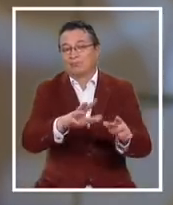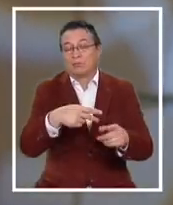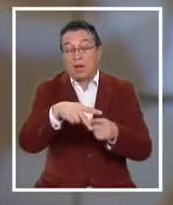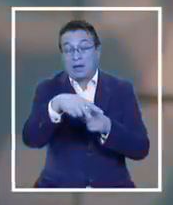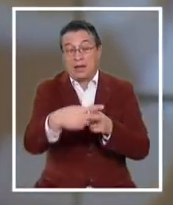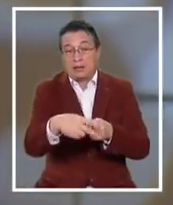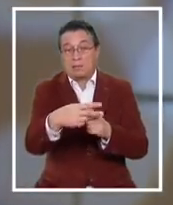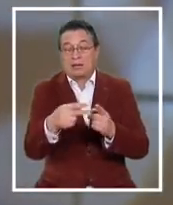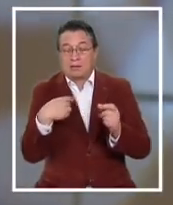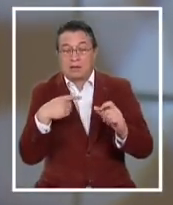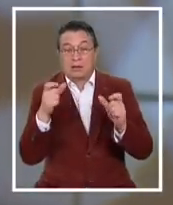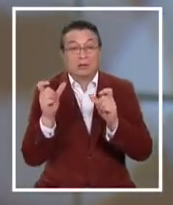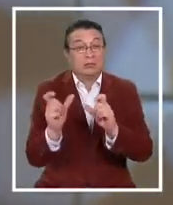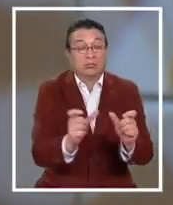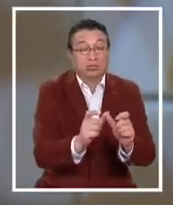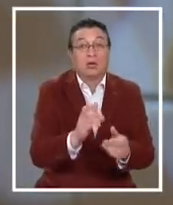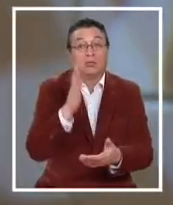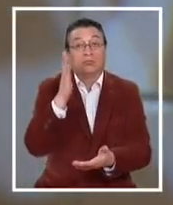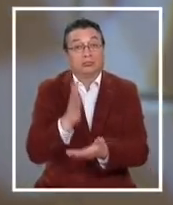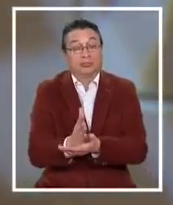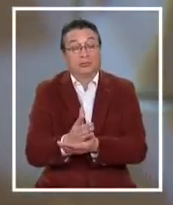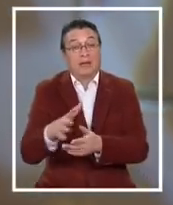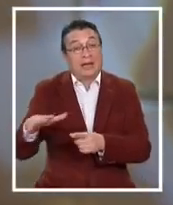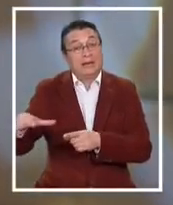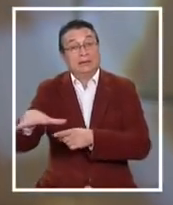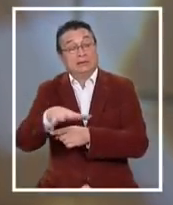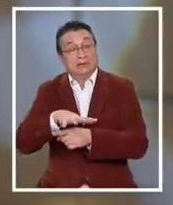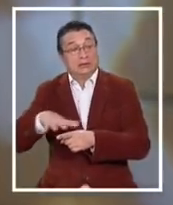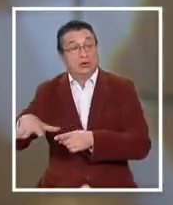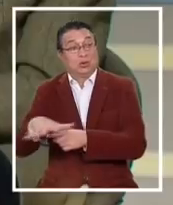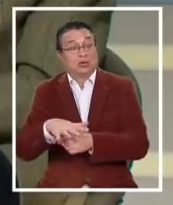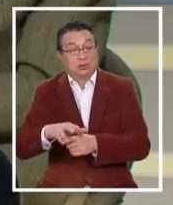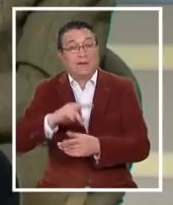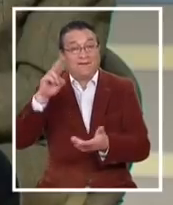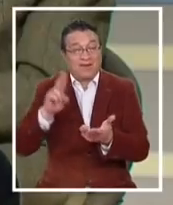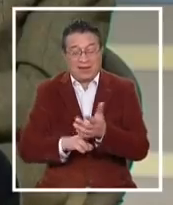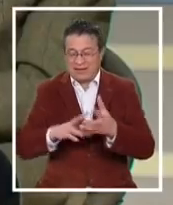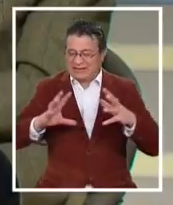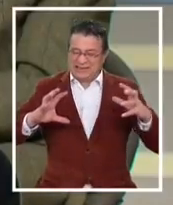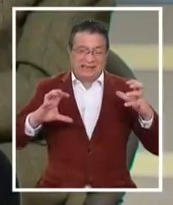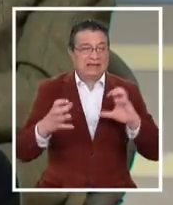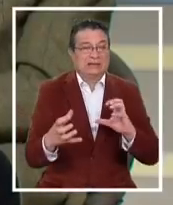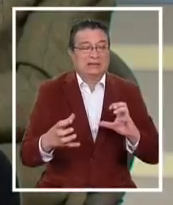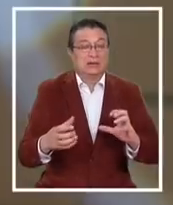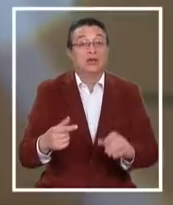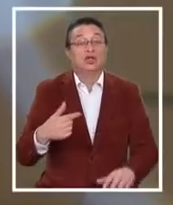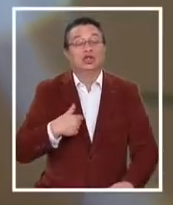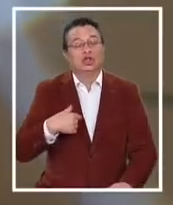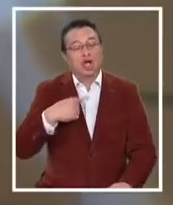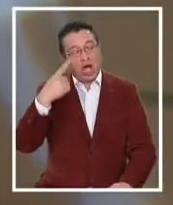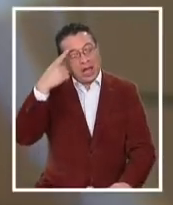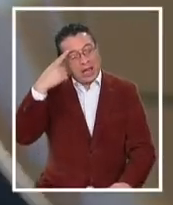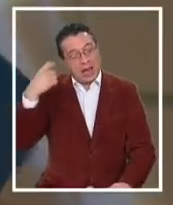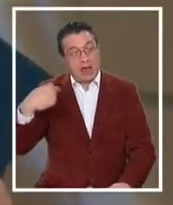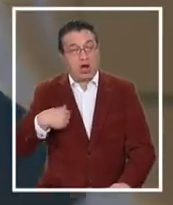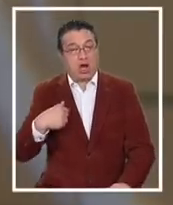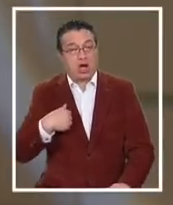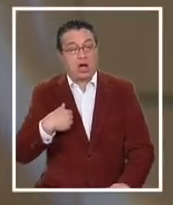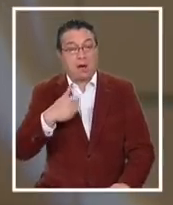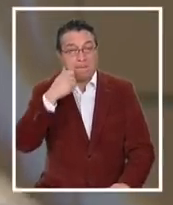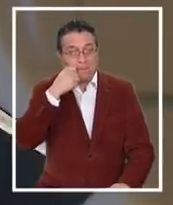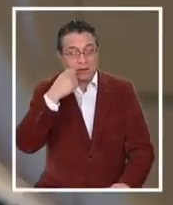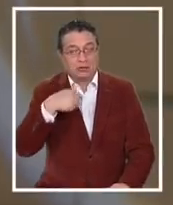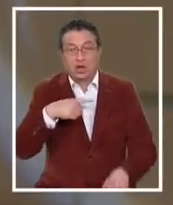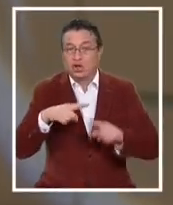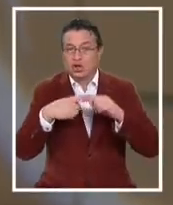herramienta de fiscalización que corresponde ante una situación que es realmente catastrófica. Ahora, ¿qué es lo que creo yo personalmente? En que hoy día todas las